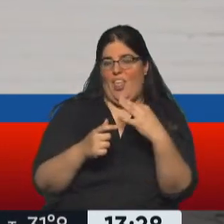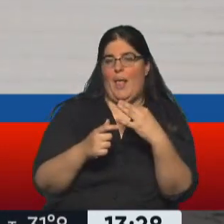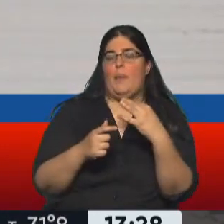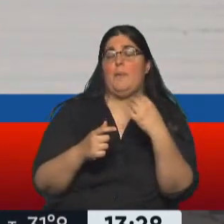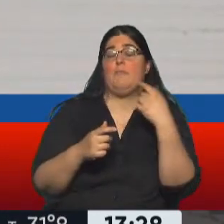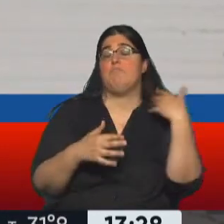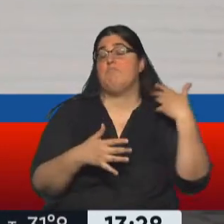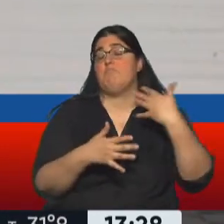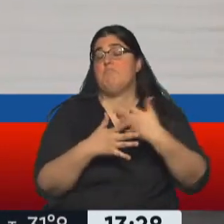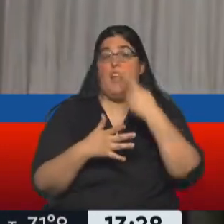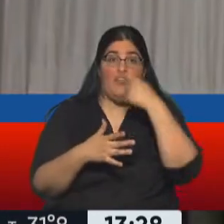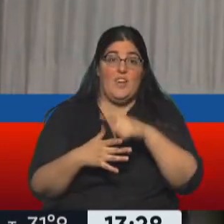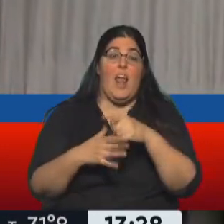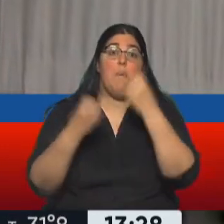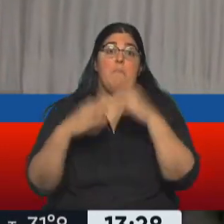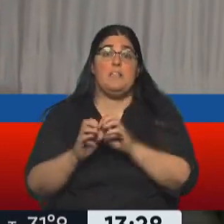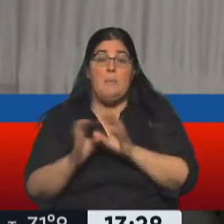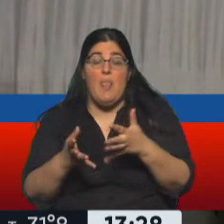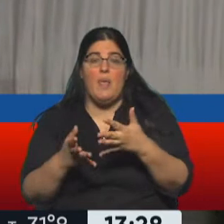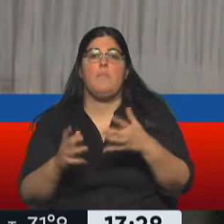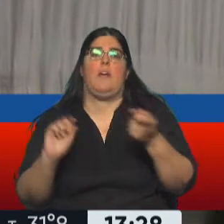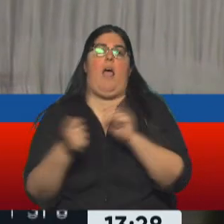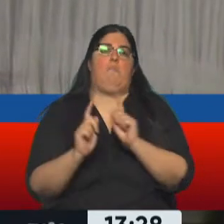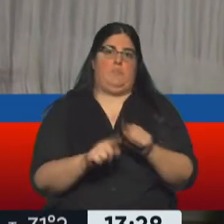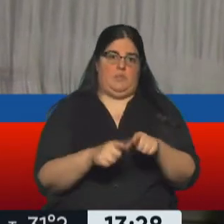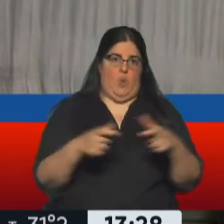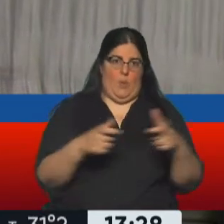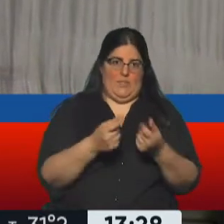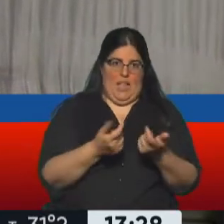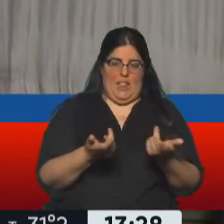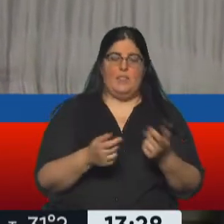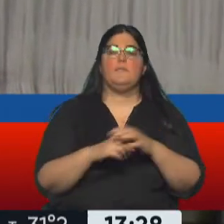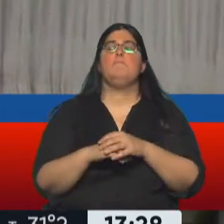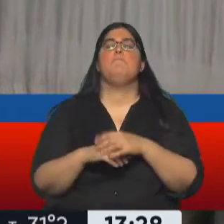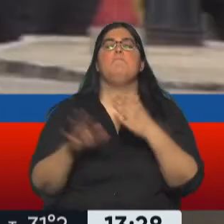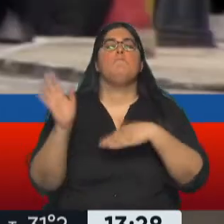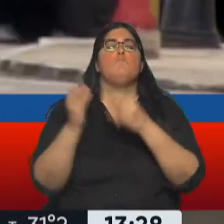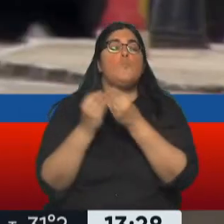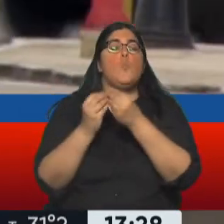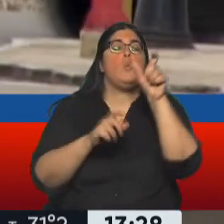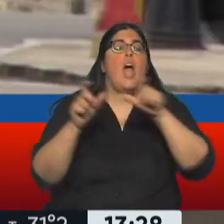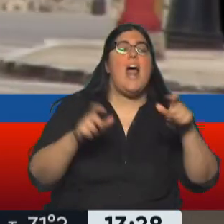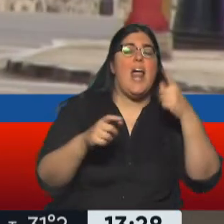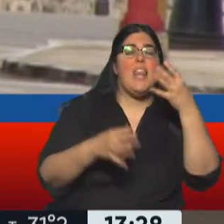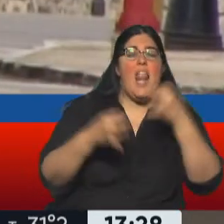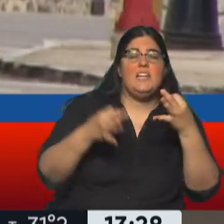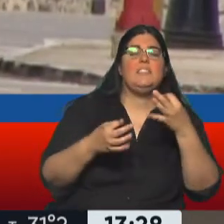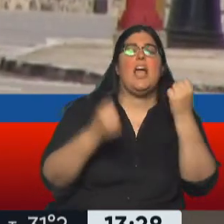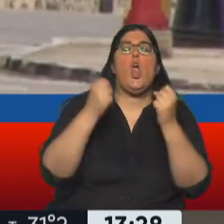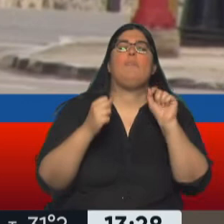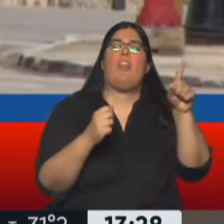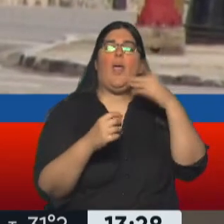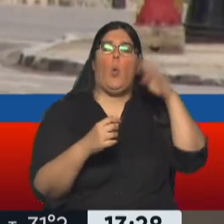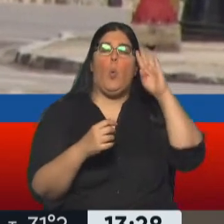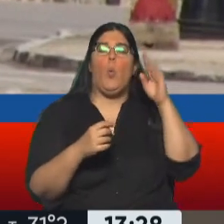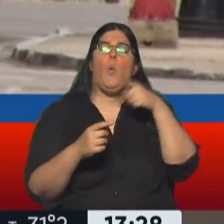en coincidencia con el inicio de la pandemia. Bueno, la crítica que hacen muchos analistas, sobre todo economistas cubanos, es por qué en este